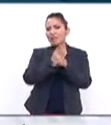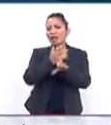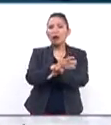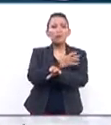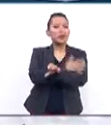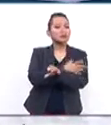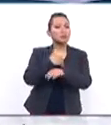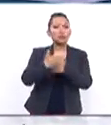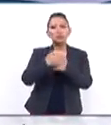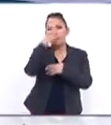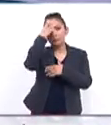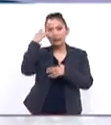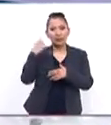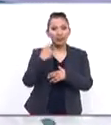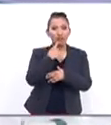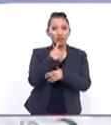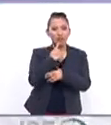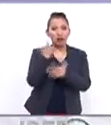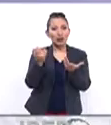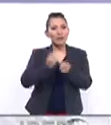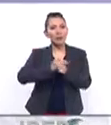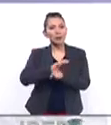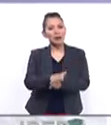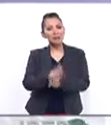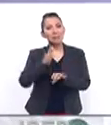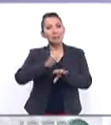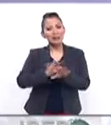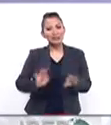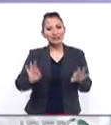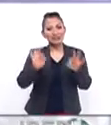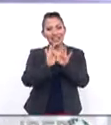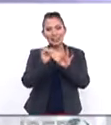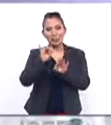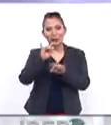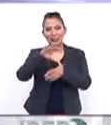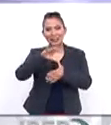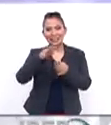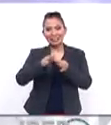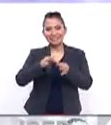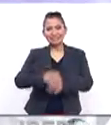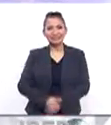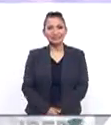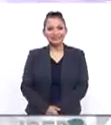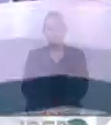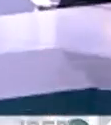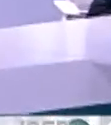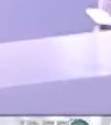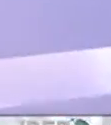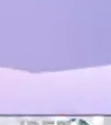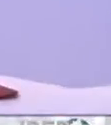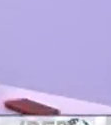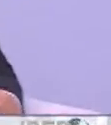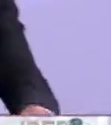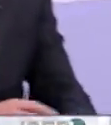nos acompañen en los próximos 30 minutos con la información más relevante. Esto es Iberoamérica al día.